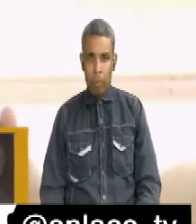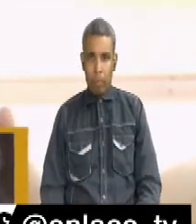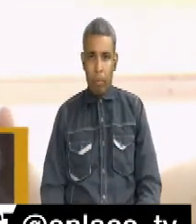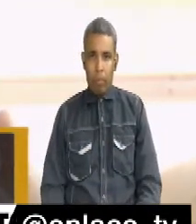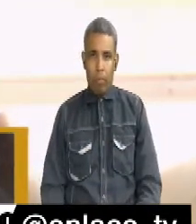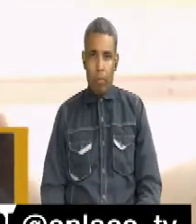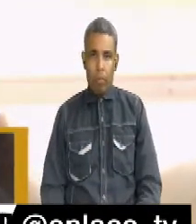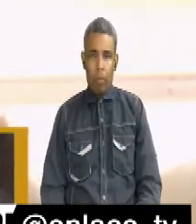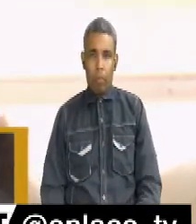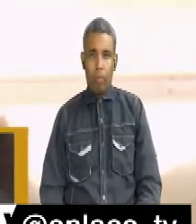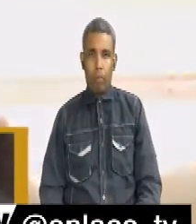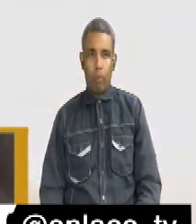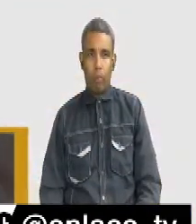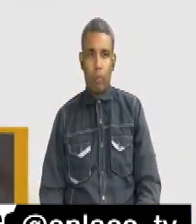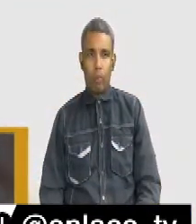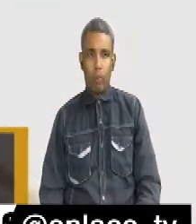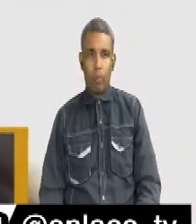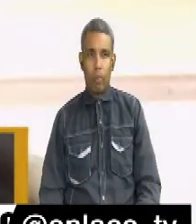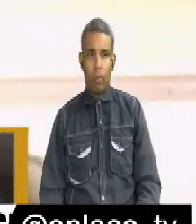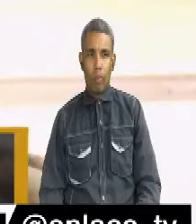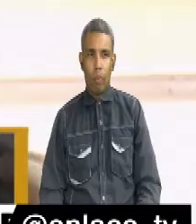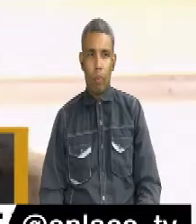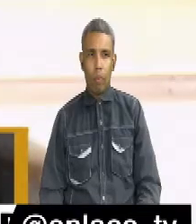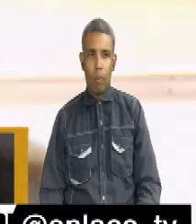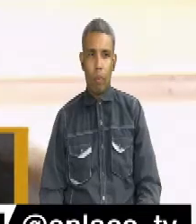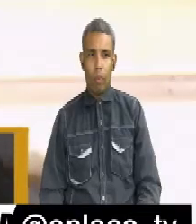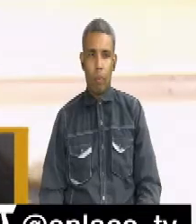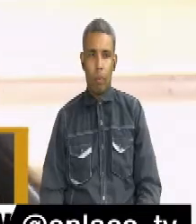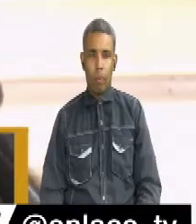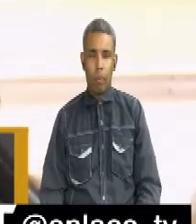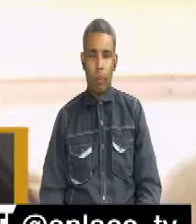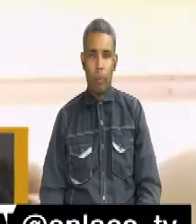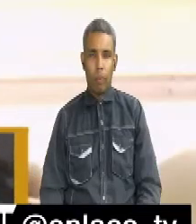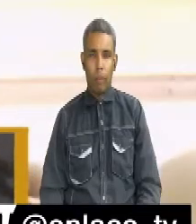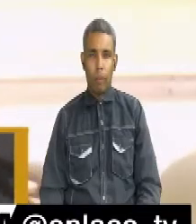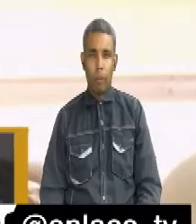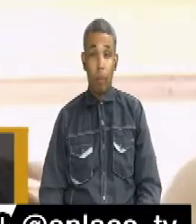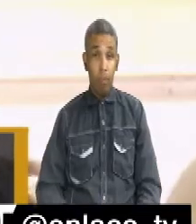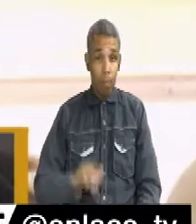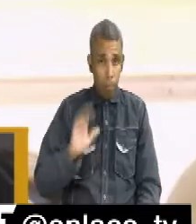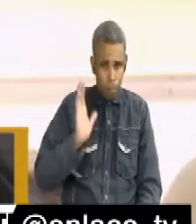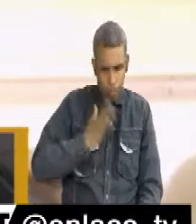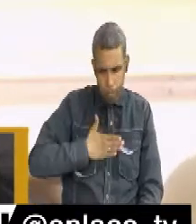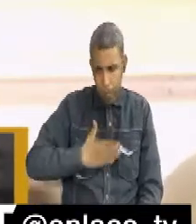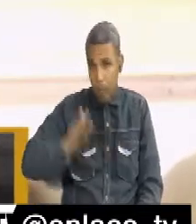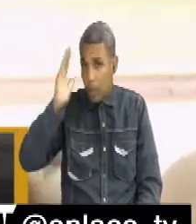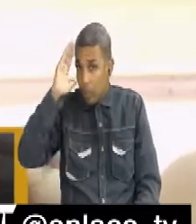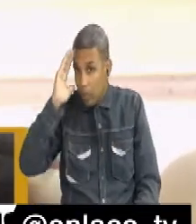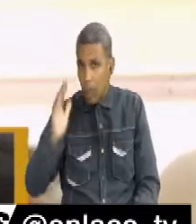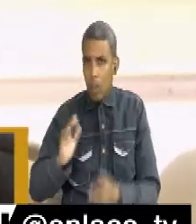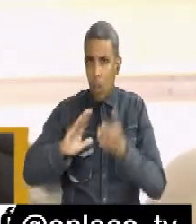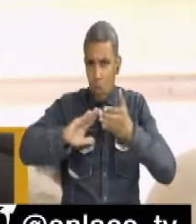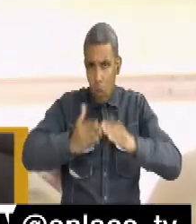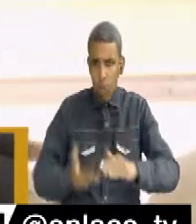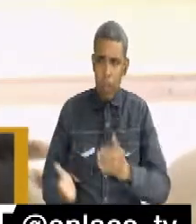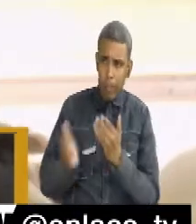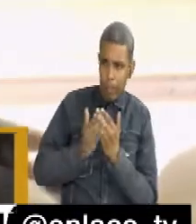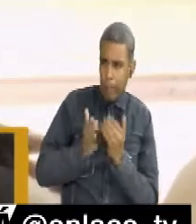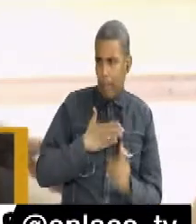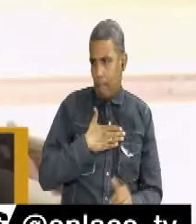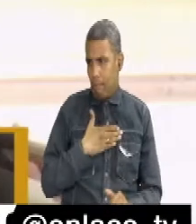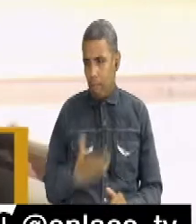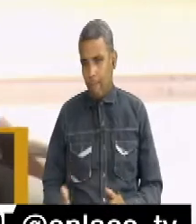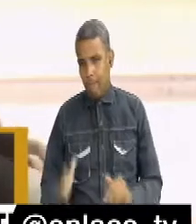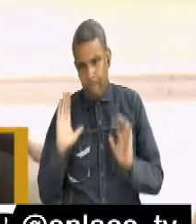tipo de fenómeno delincuencial. Aquí cabe resaltar que la Policía Nacional pues atiende estos casos al llamado de la comunidad, pero lo importante de